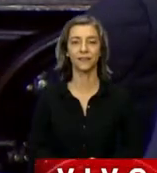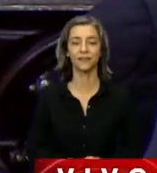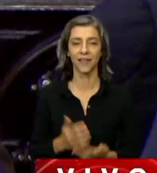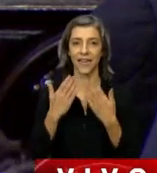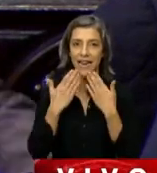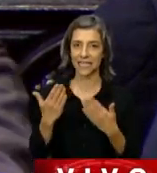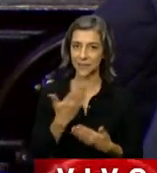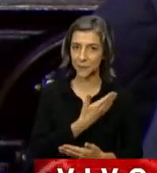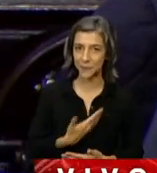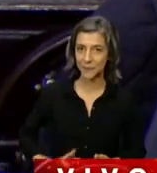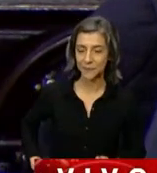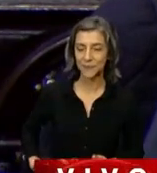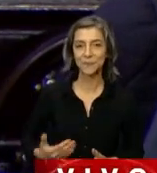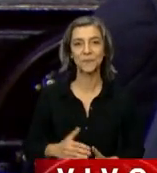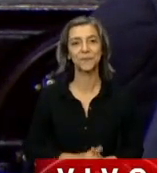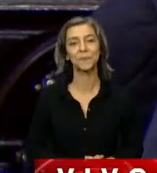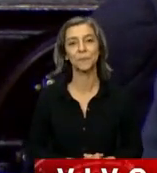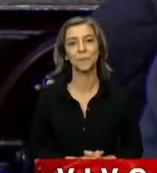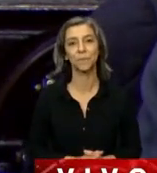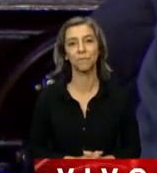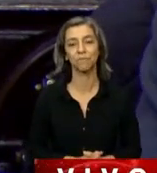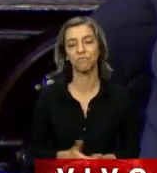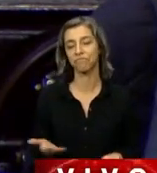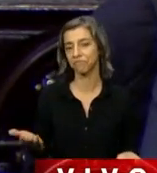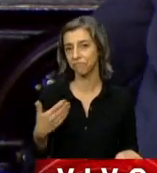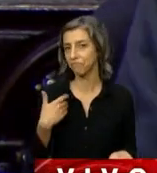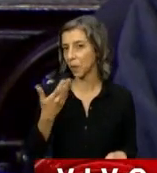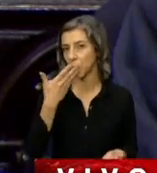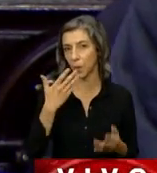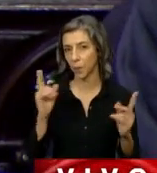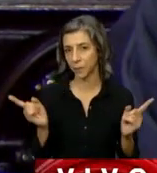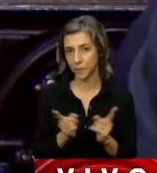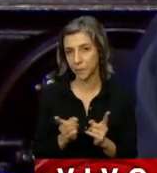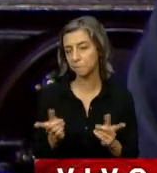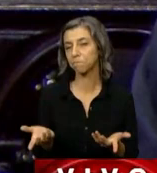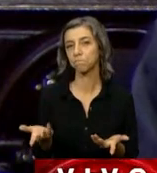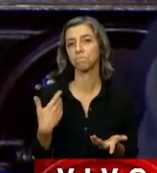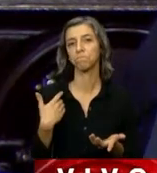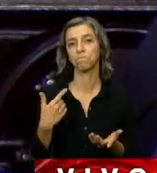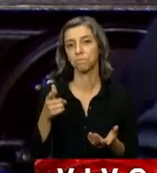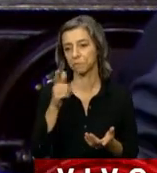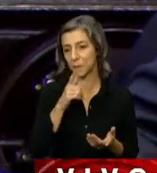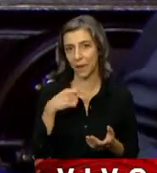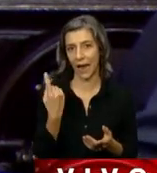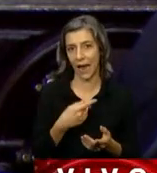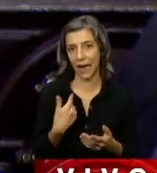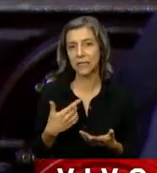Gracias, presidente. La verdad que voy a ser muy breve, me parece que tenemos que